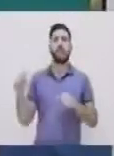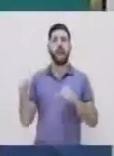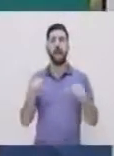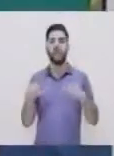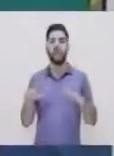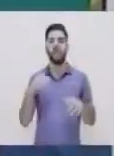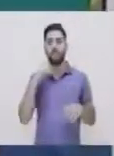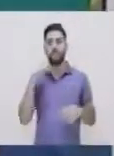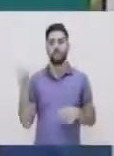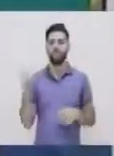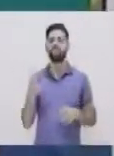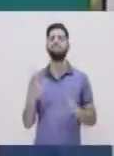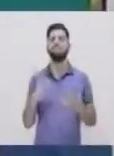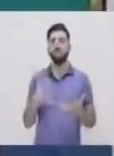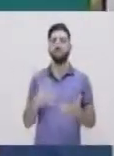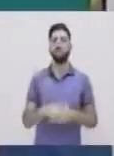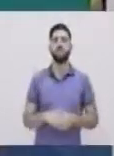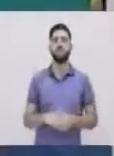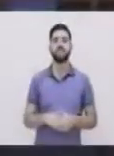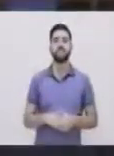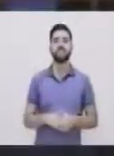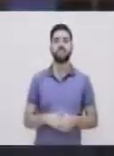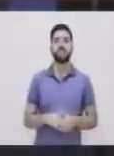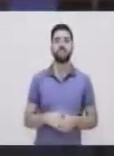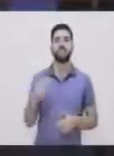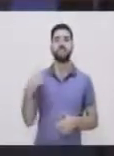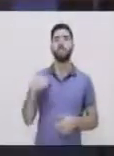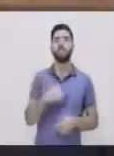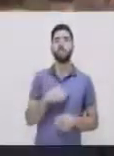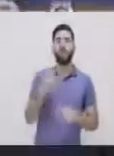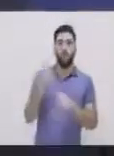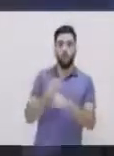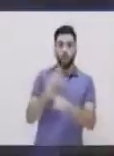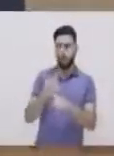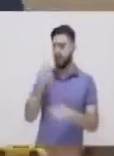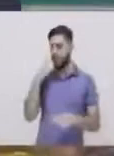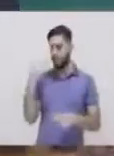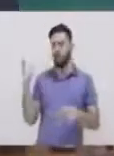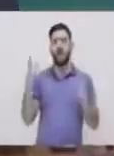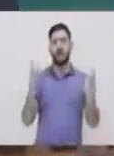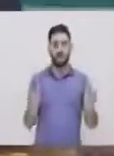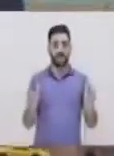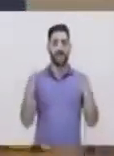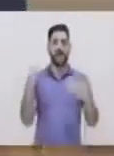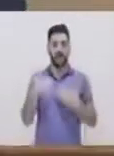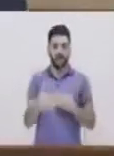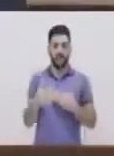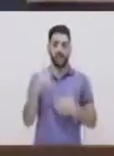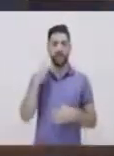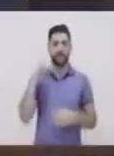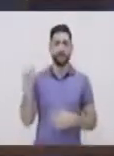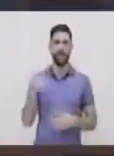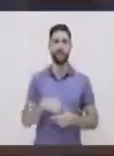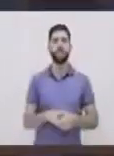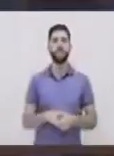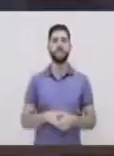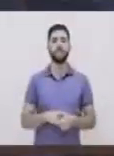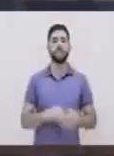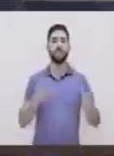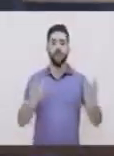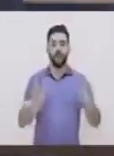Nuestra actividad se llama hockey de monedas. Para ello, utilizaremos una pequeña caja. Esta caja al